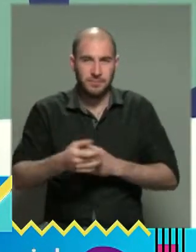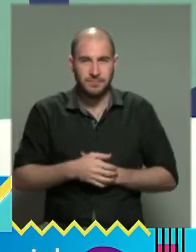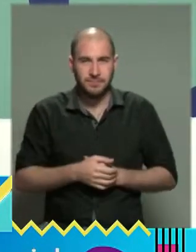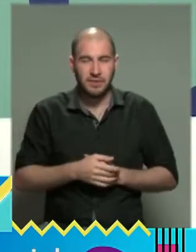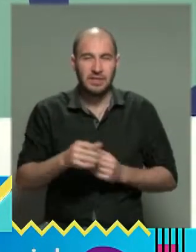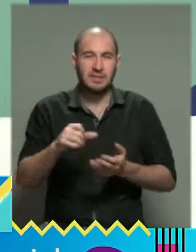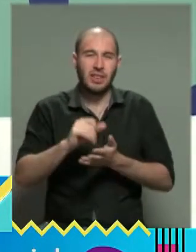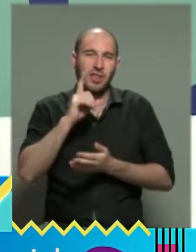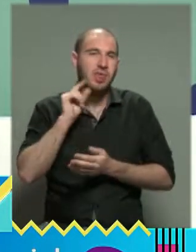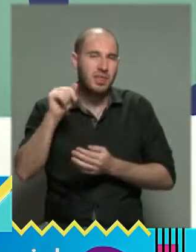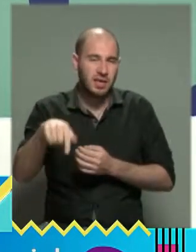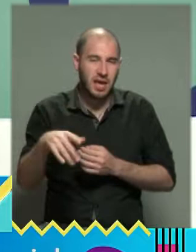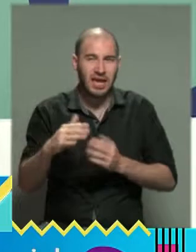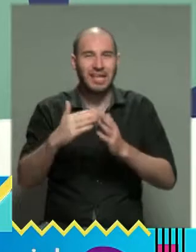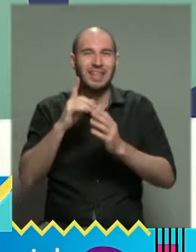de día,